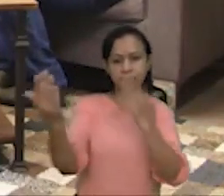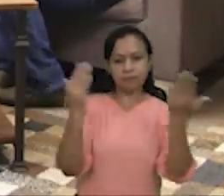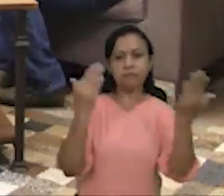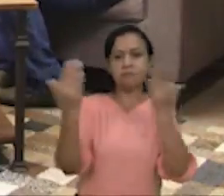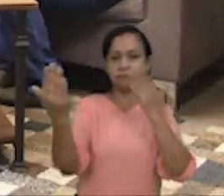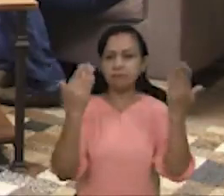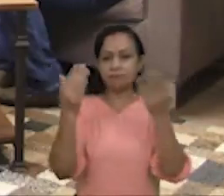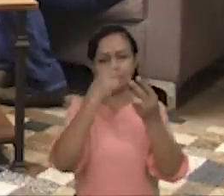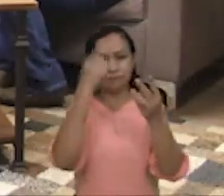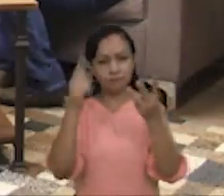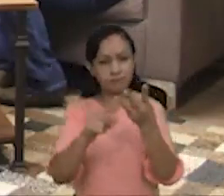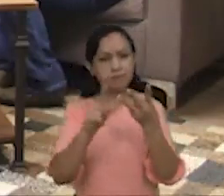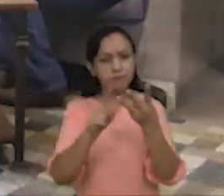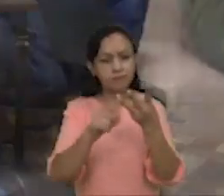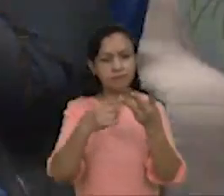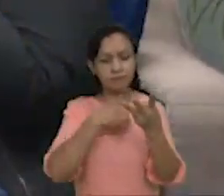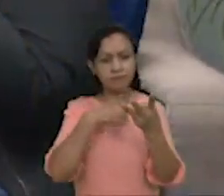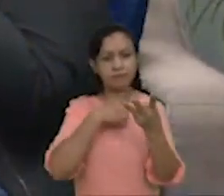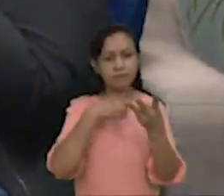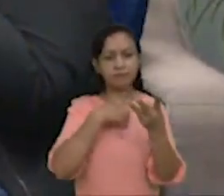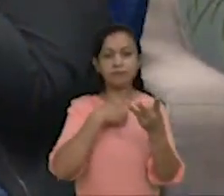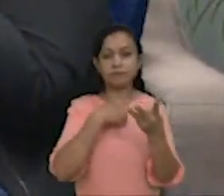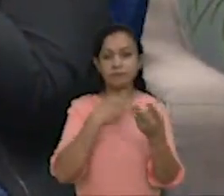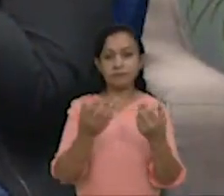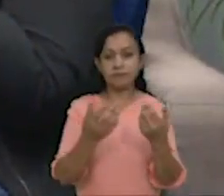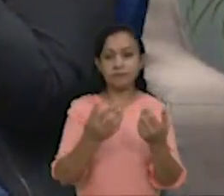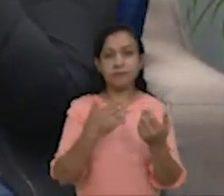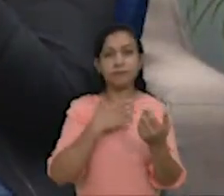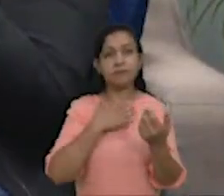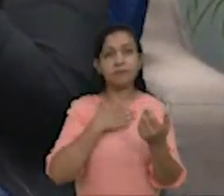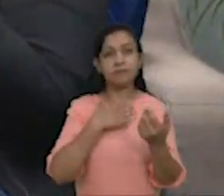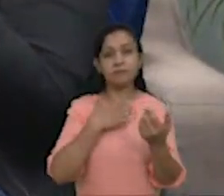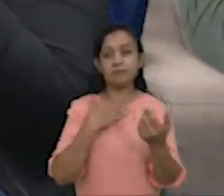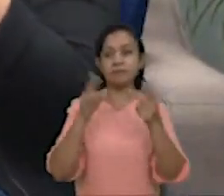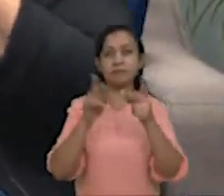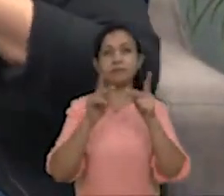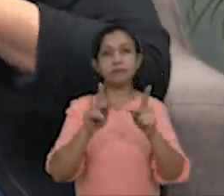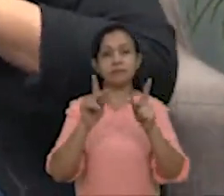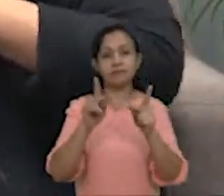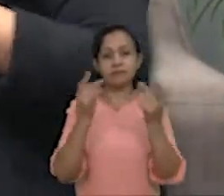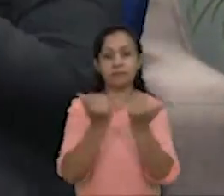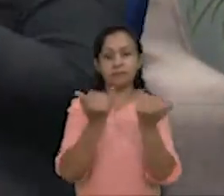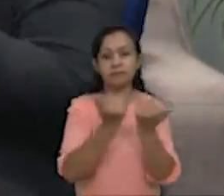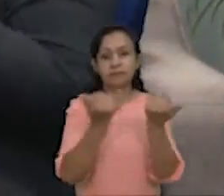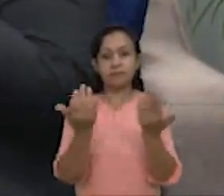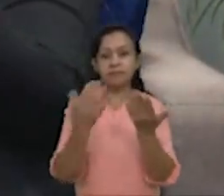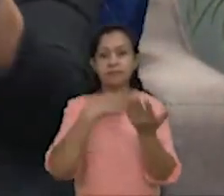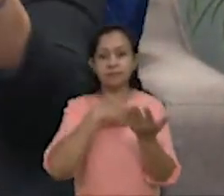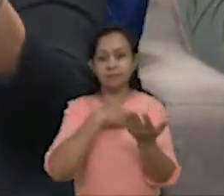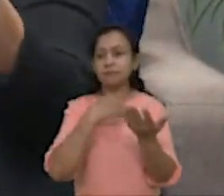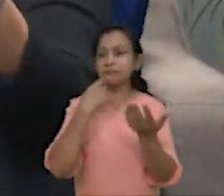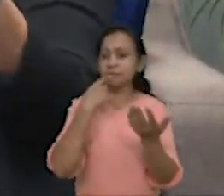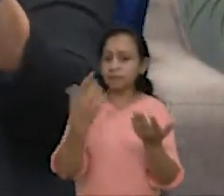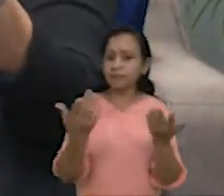contrastás. Tres, nosotros, o por lo menos creo que la gente también, no solamente nosotros, y yo sí me